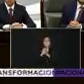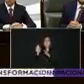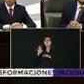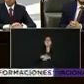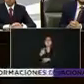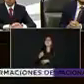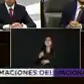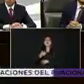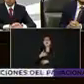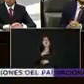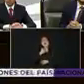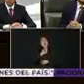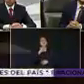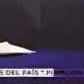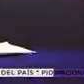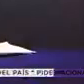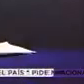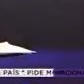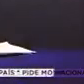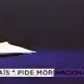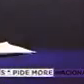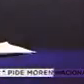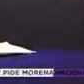no obligatoria.